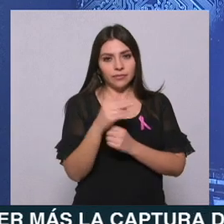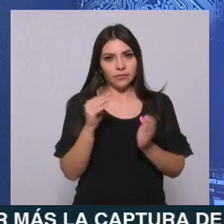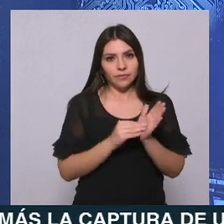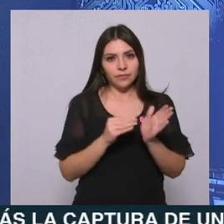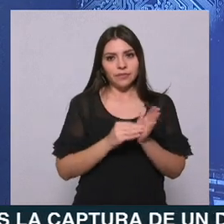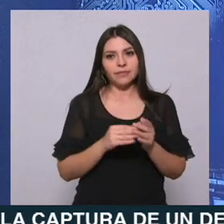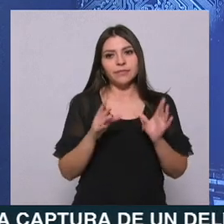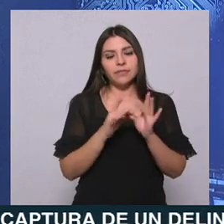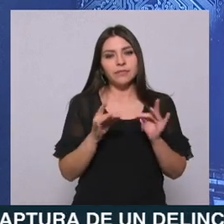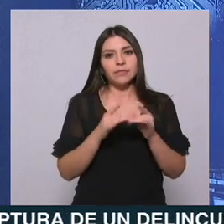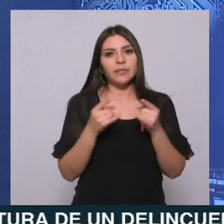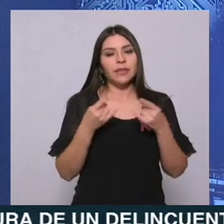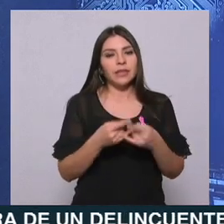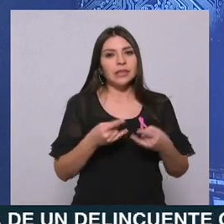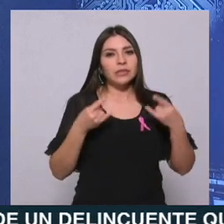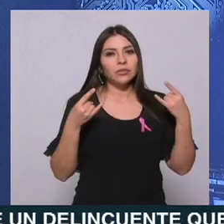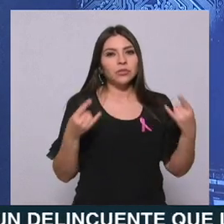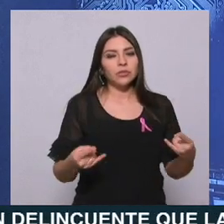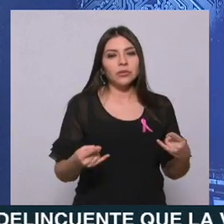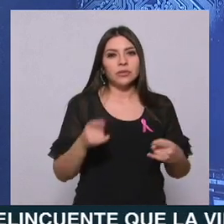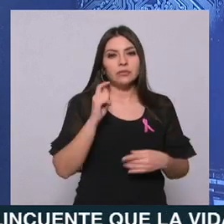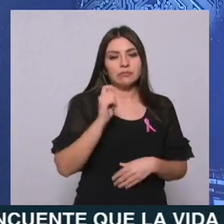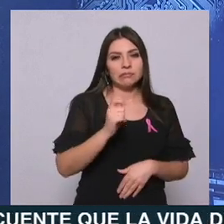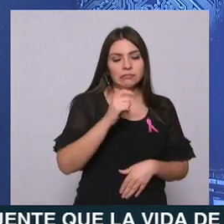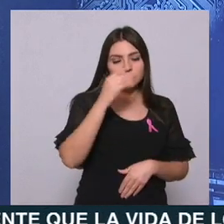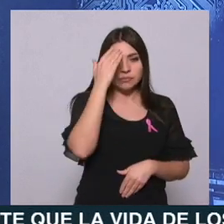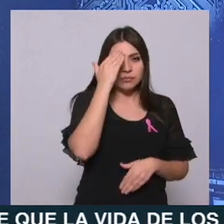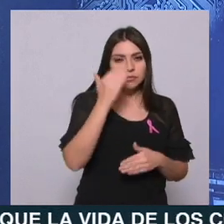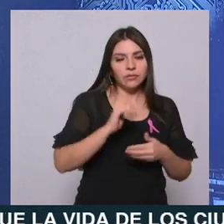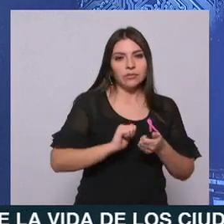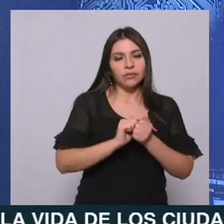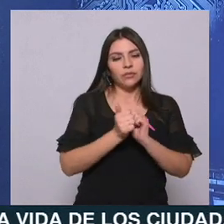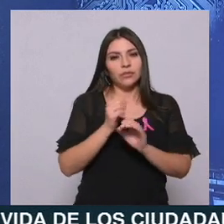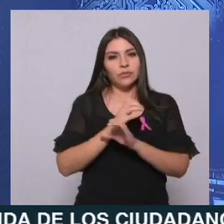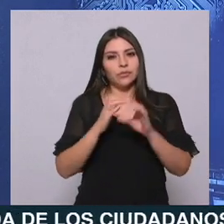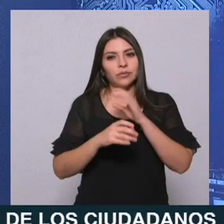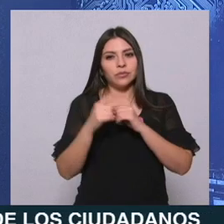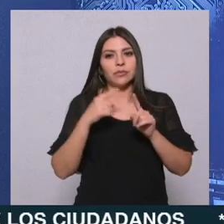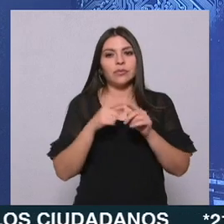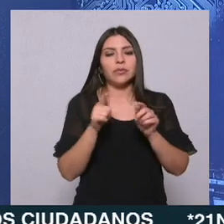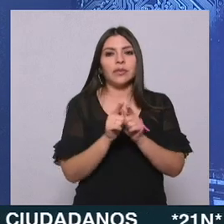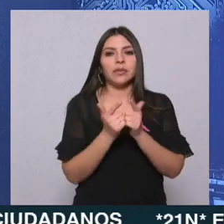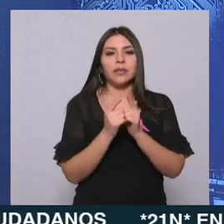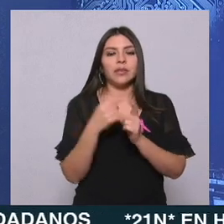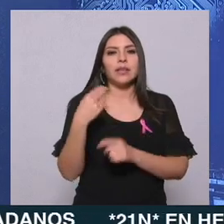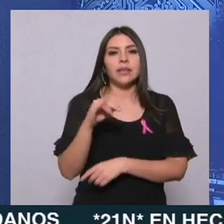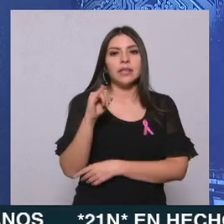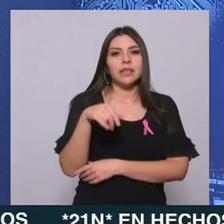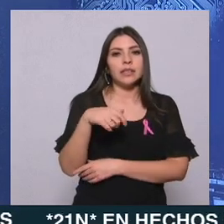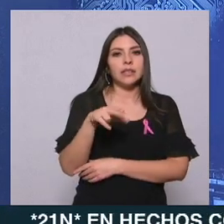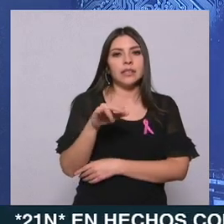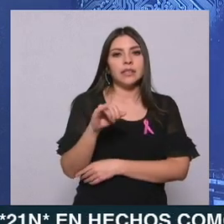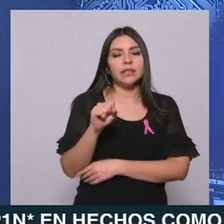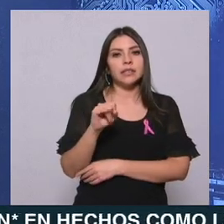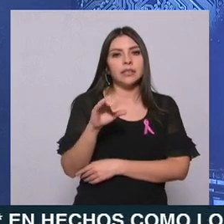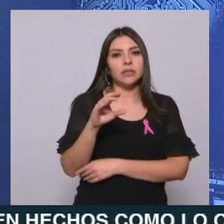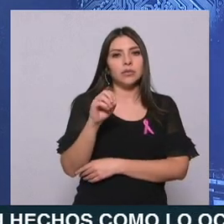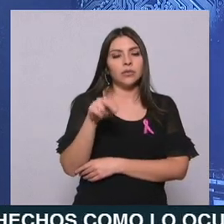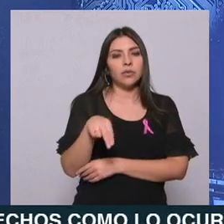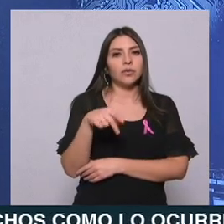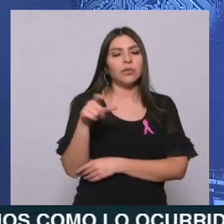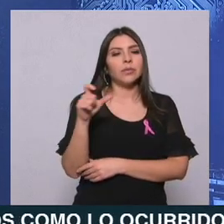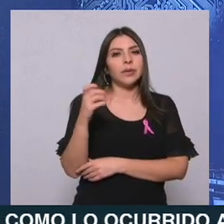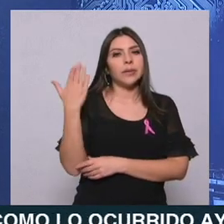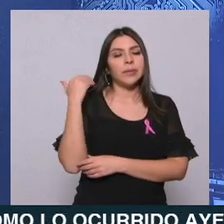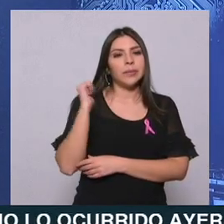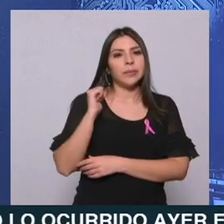través de historias que van de lo trágico a lo pintoresco, el libro Persecución y Modorra, la Inquisición en la Nueva España, nos lleva a recorrer la historia